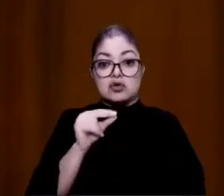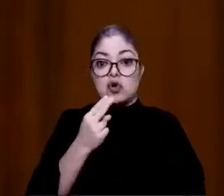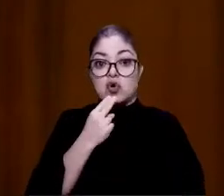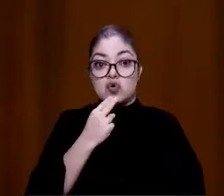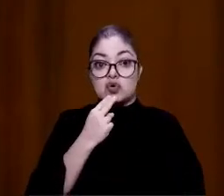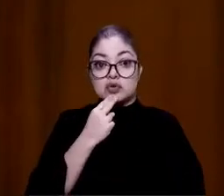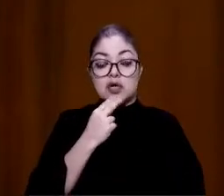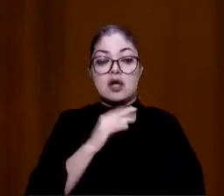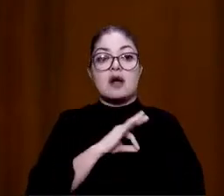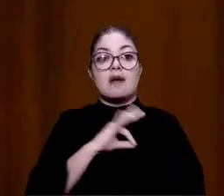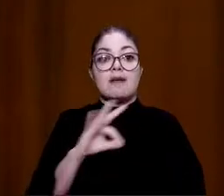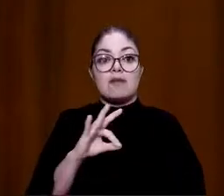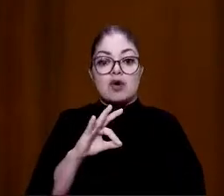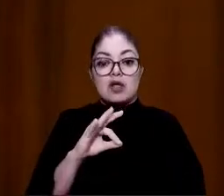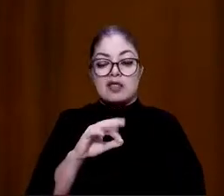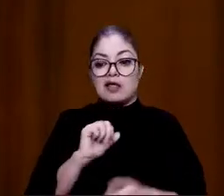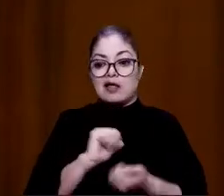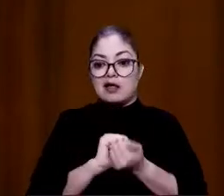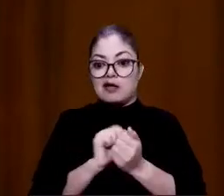pueden sufrir deterioro.